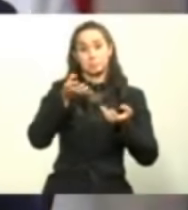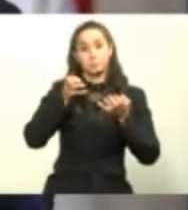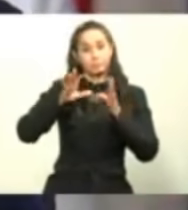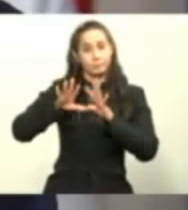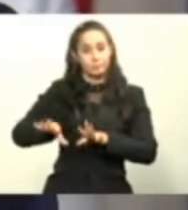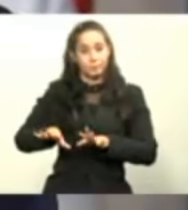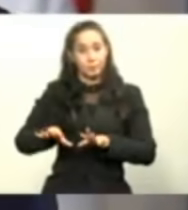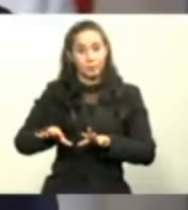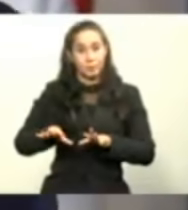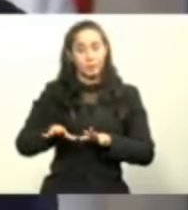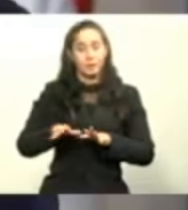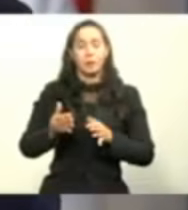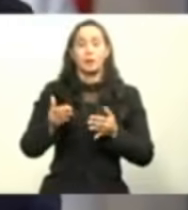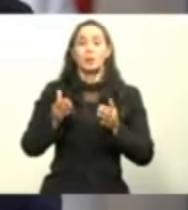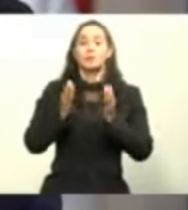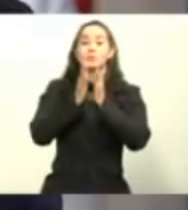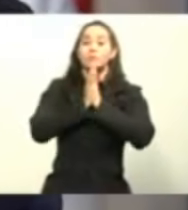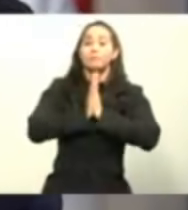Así que yo le pido